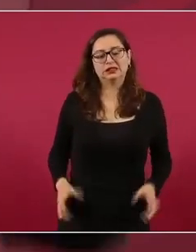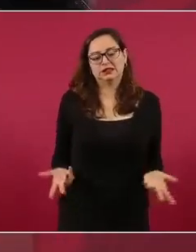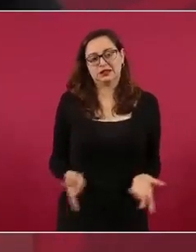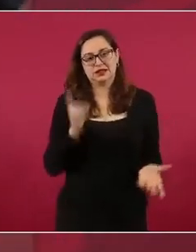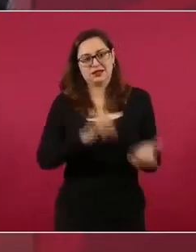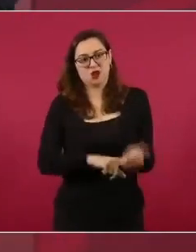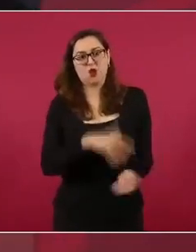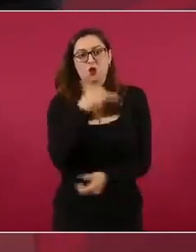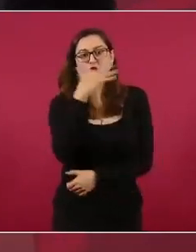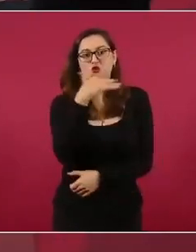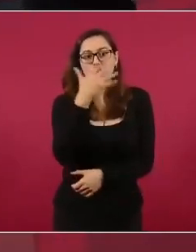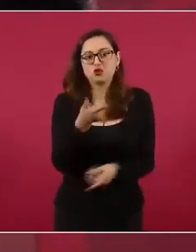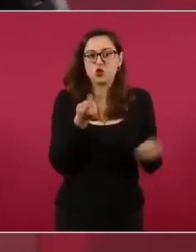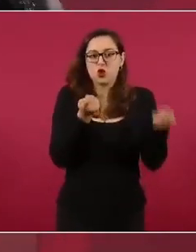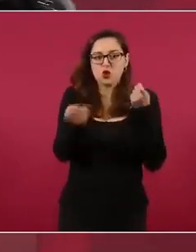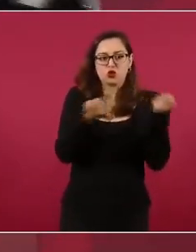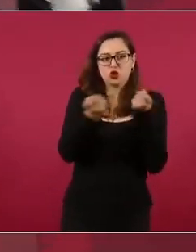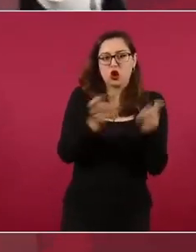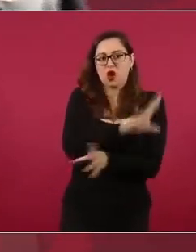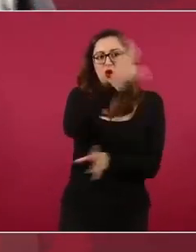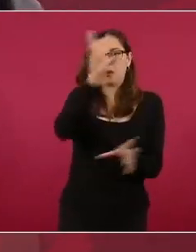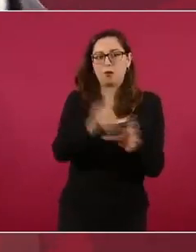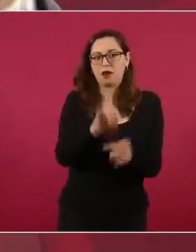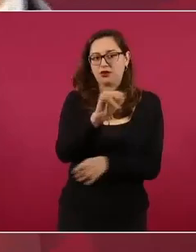que tiene el control